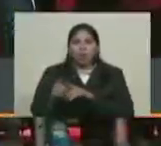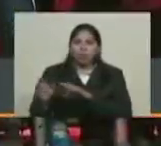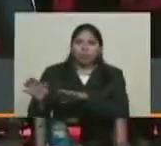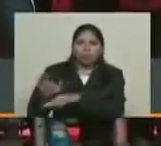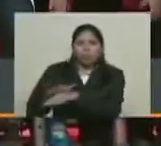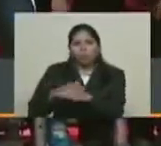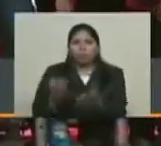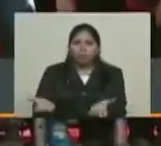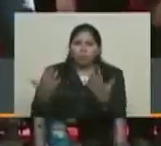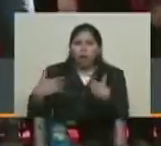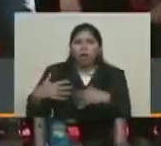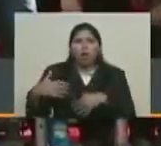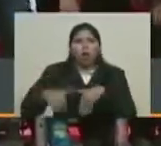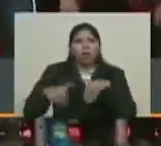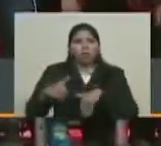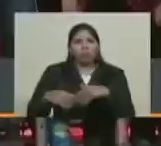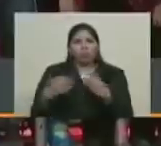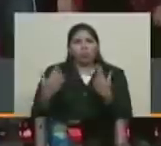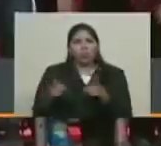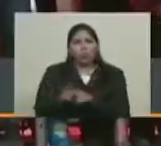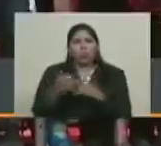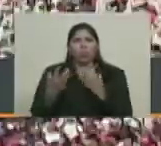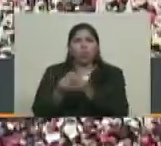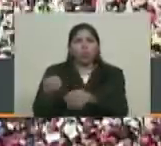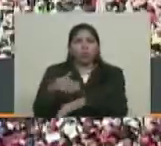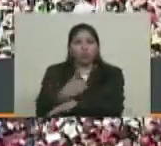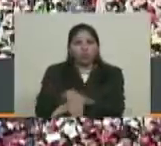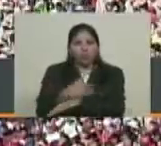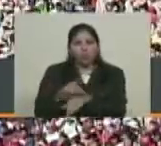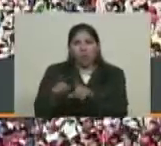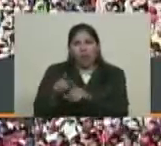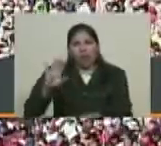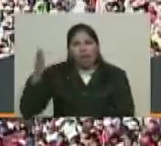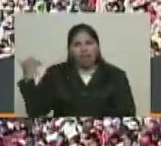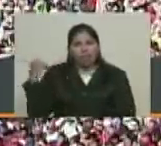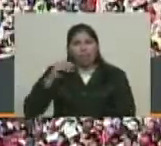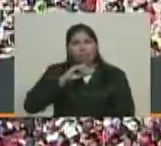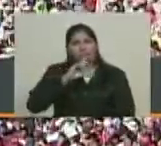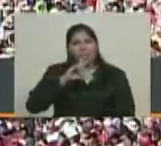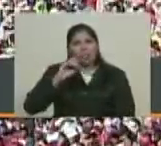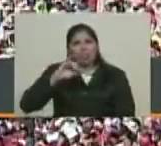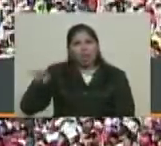con el pueblo en la calle, como lo hicimos el 30 de julio.